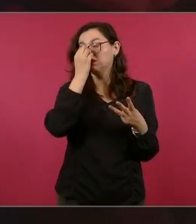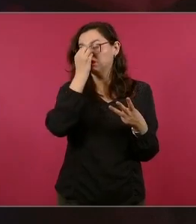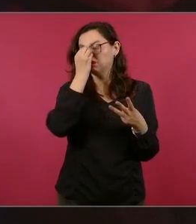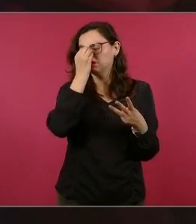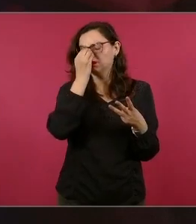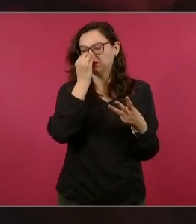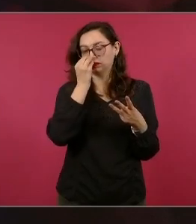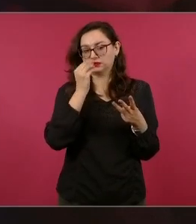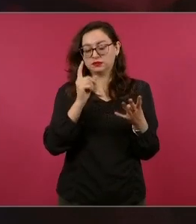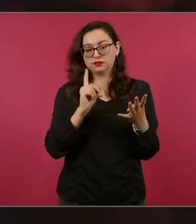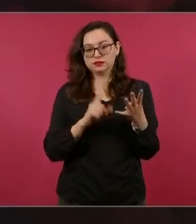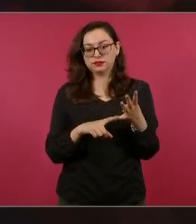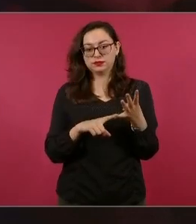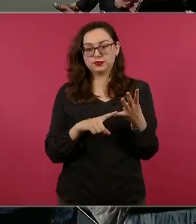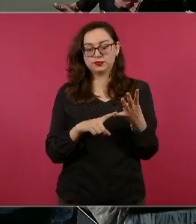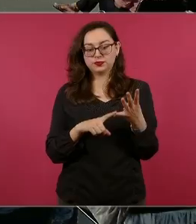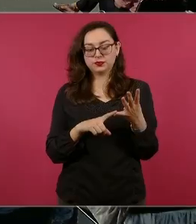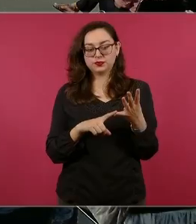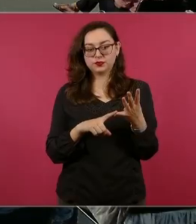La